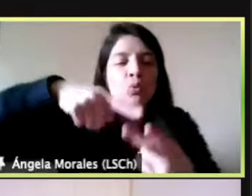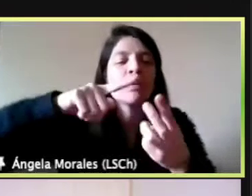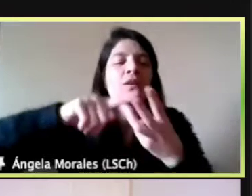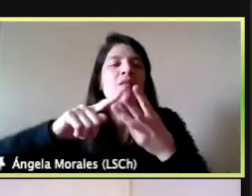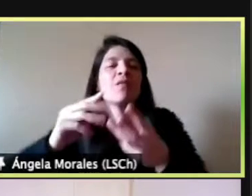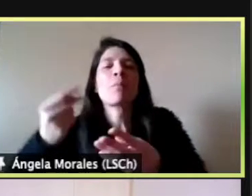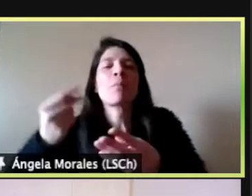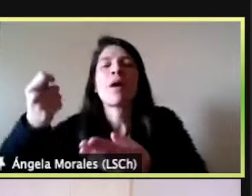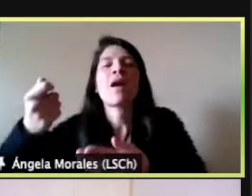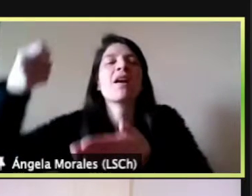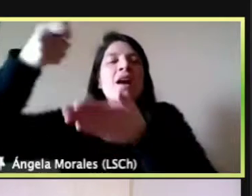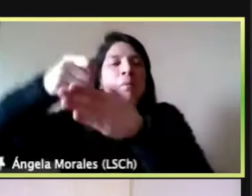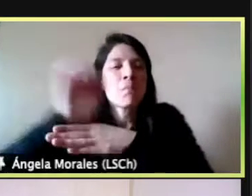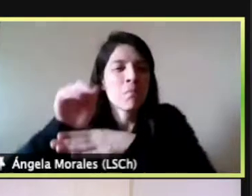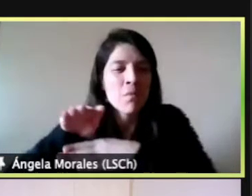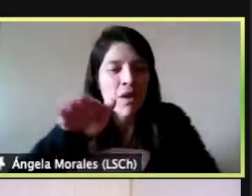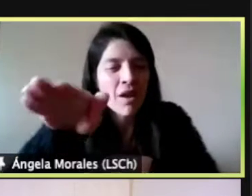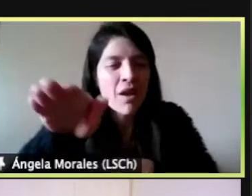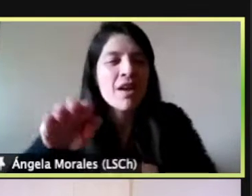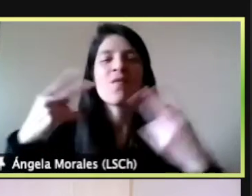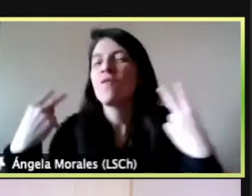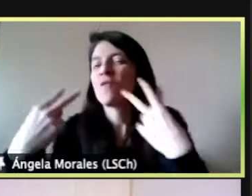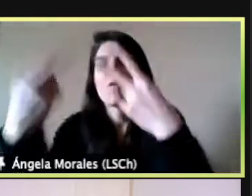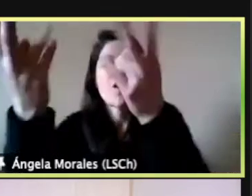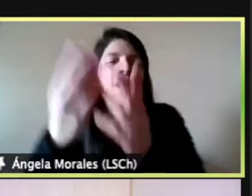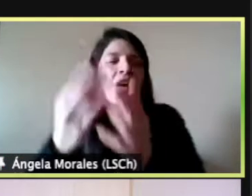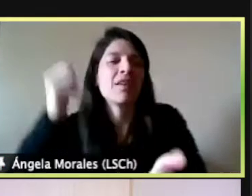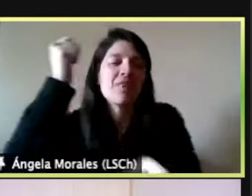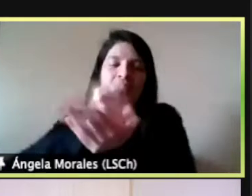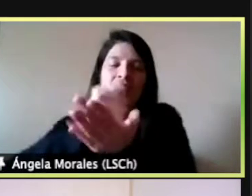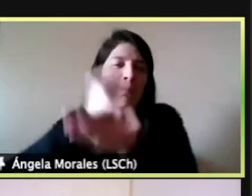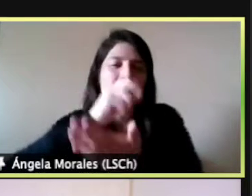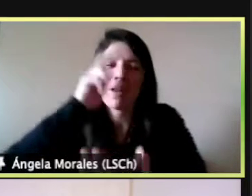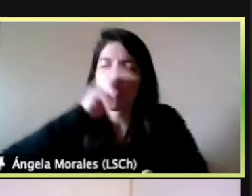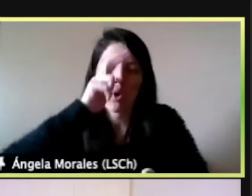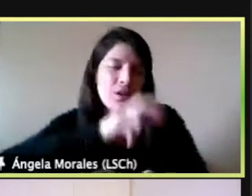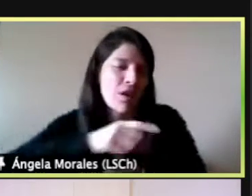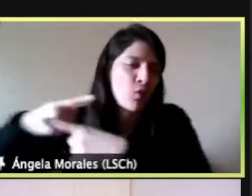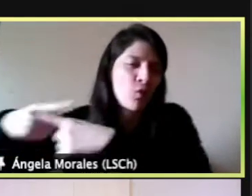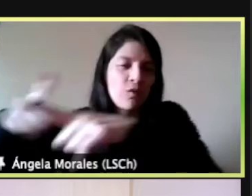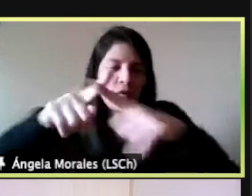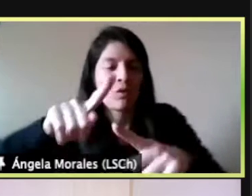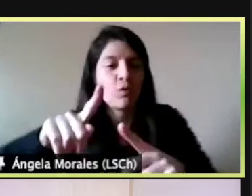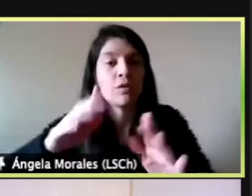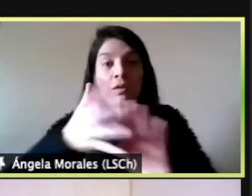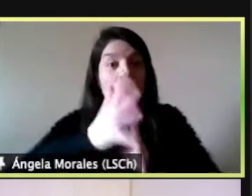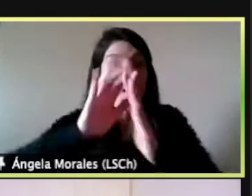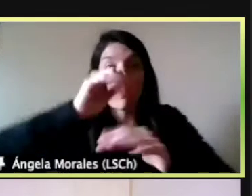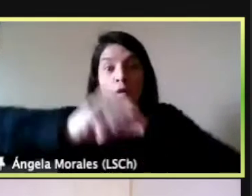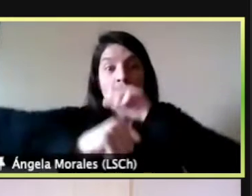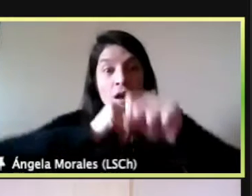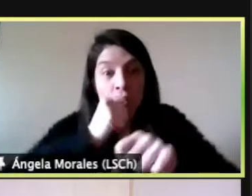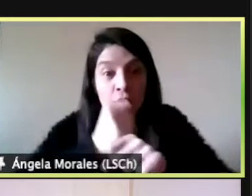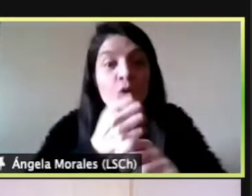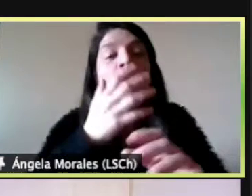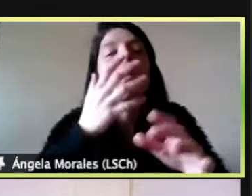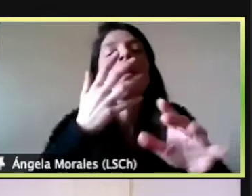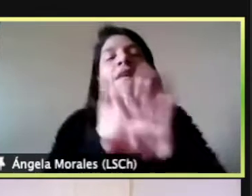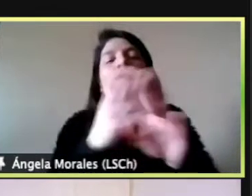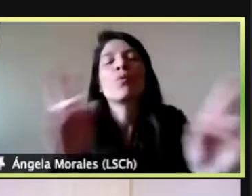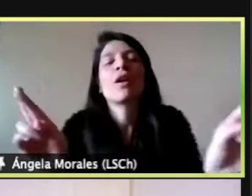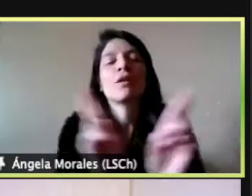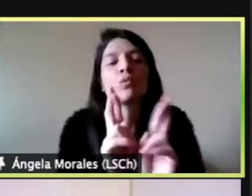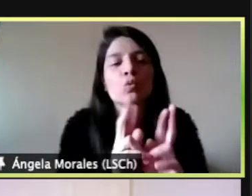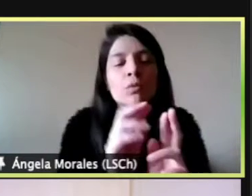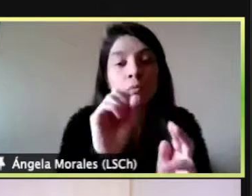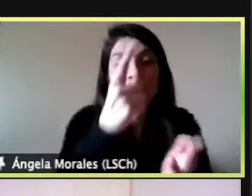entre otros. Y a lo largo del año nosotros teníamos un resumen semestral del primer y segundo